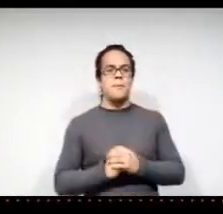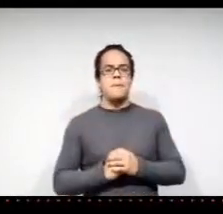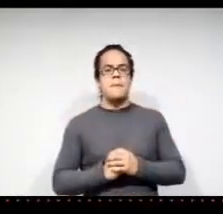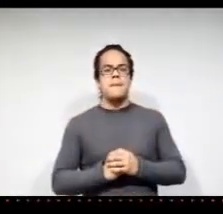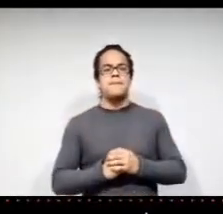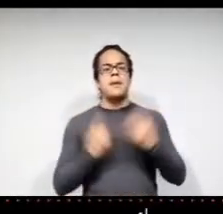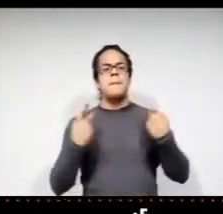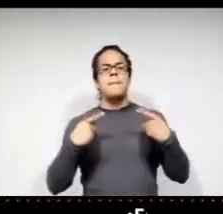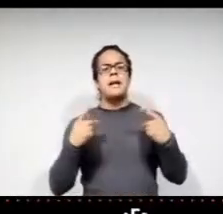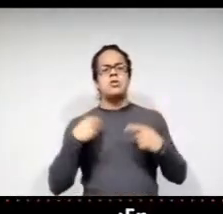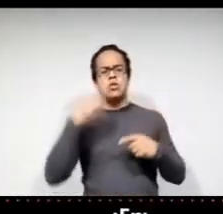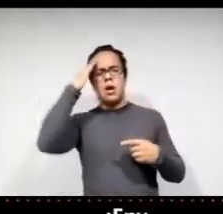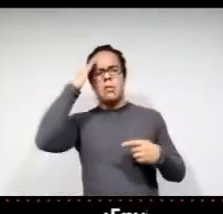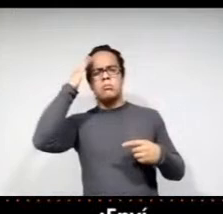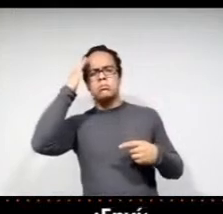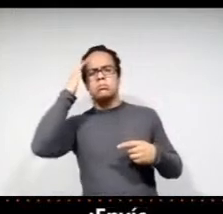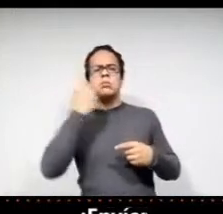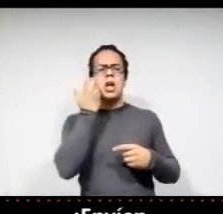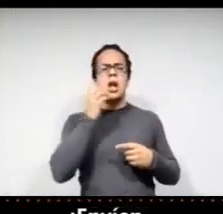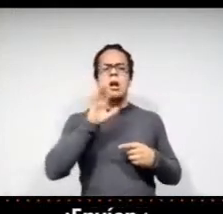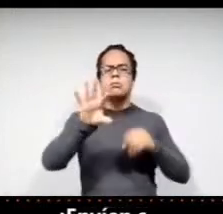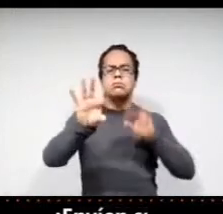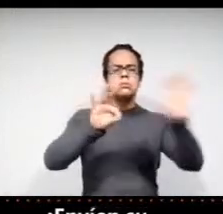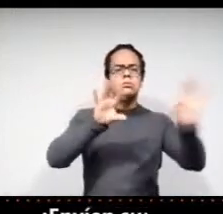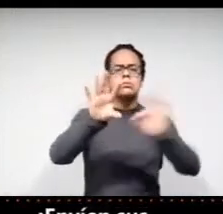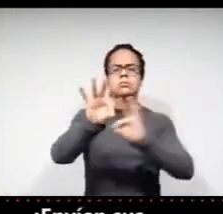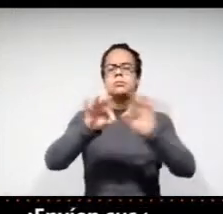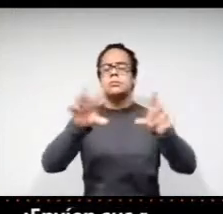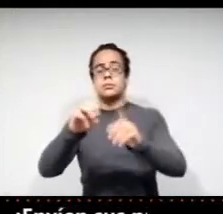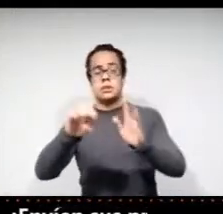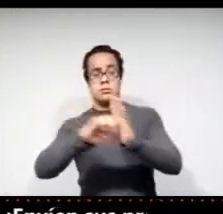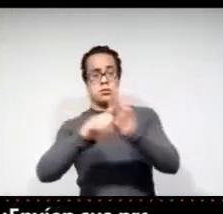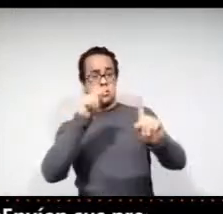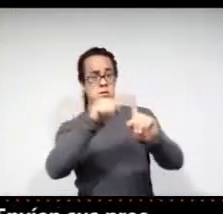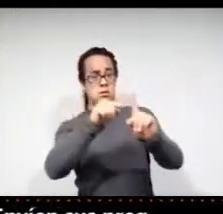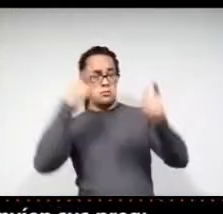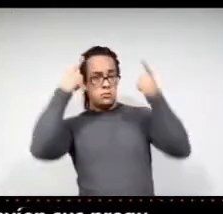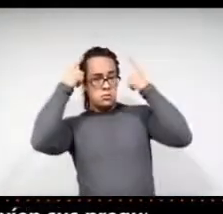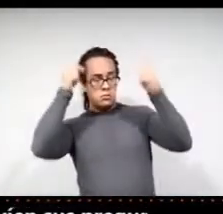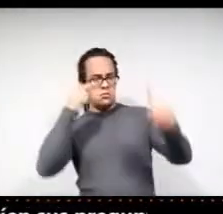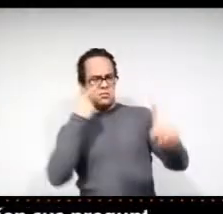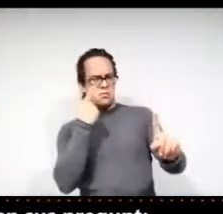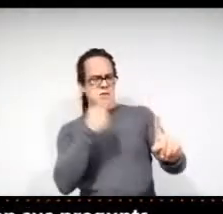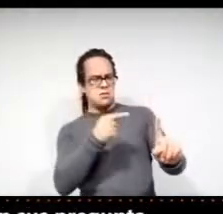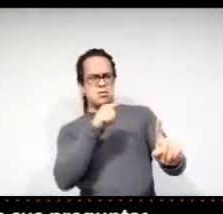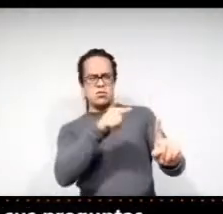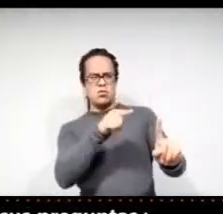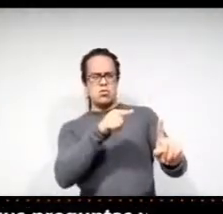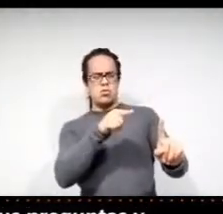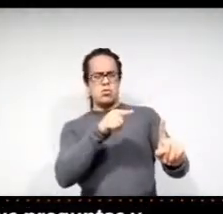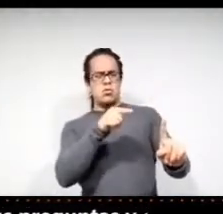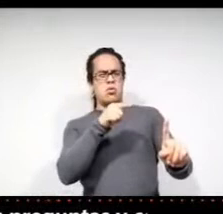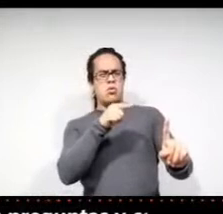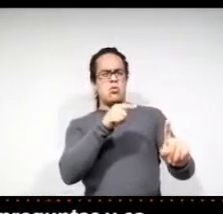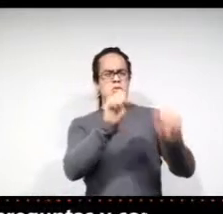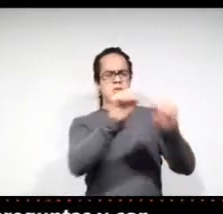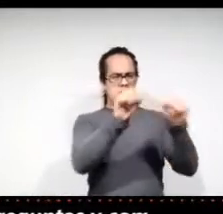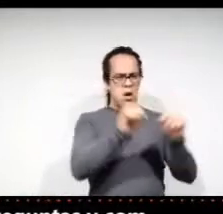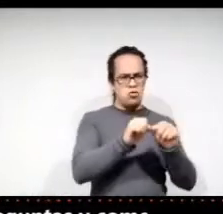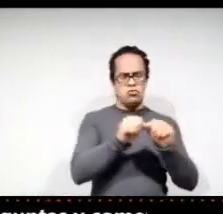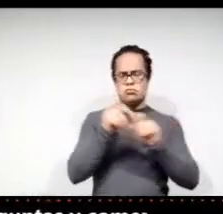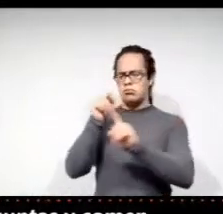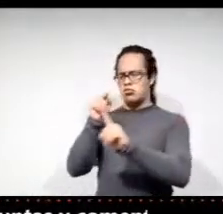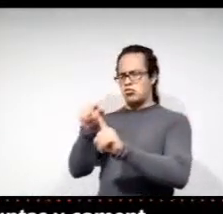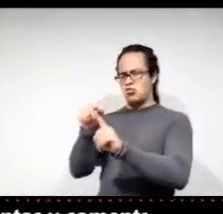reclutador de un egresado, ¿confía igual en alguien que se formó en lo presencial que en alguien que se formó